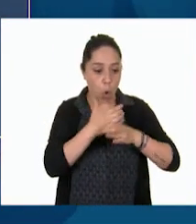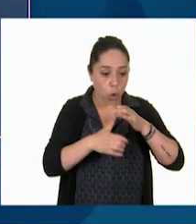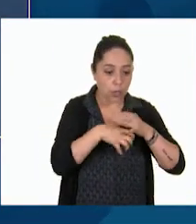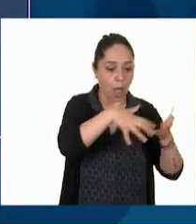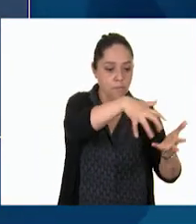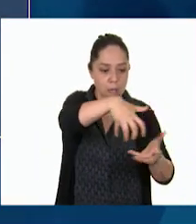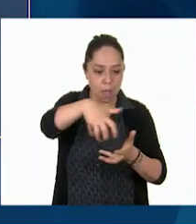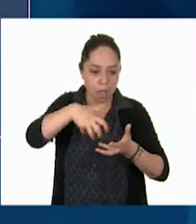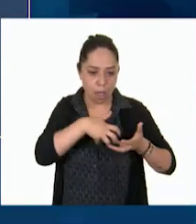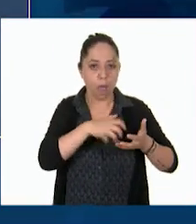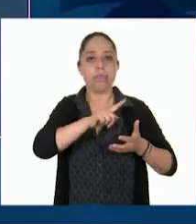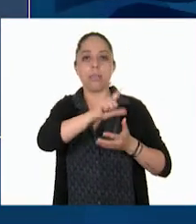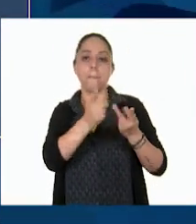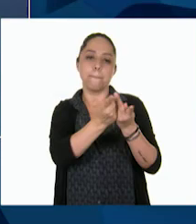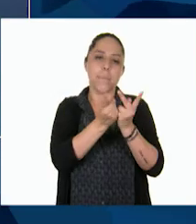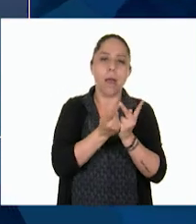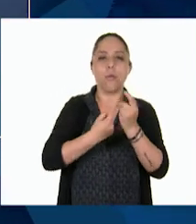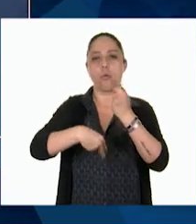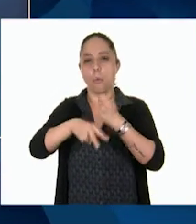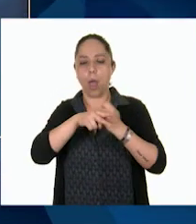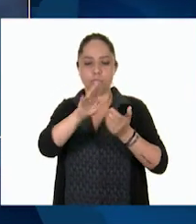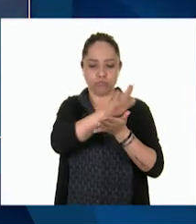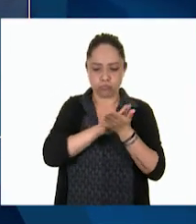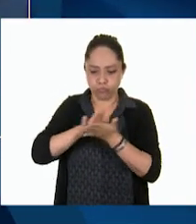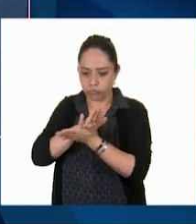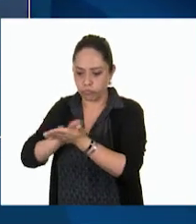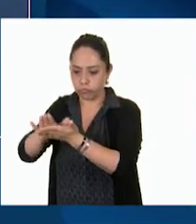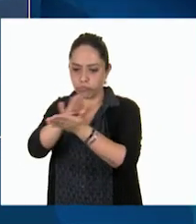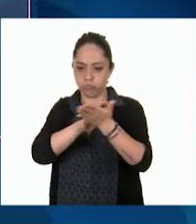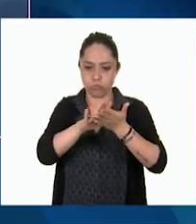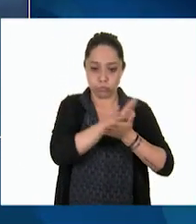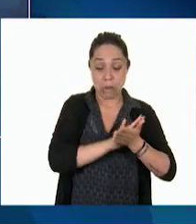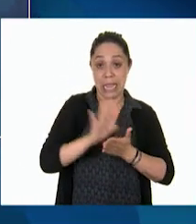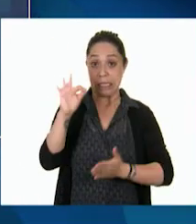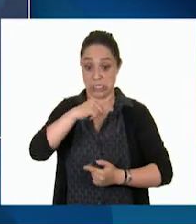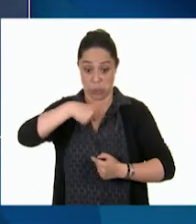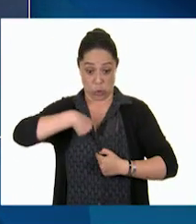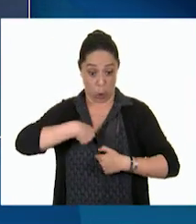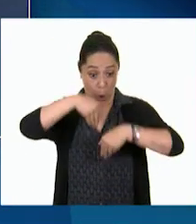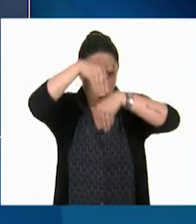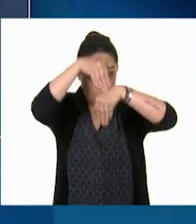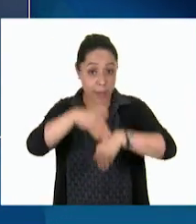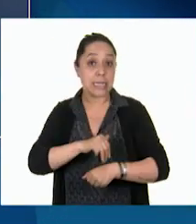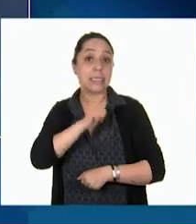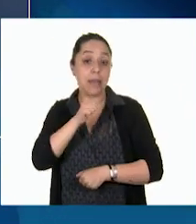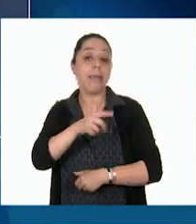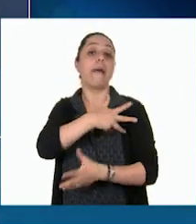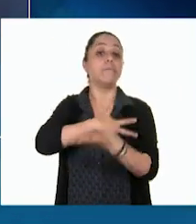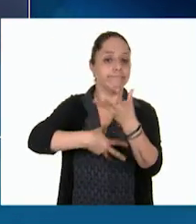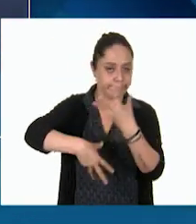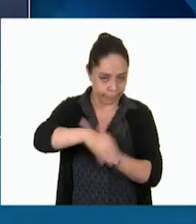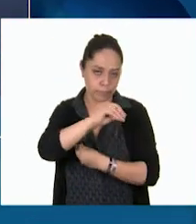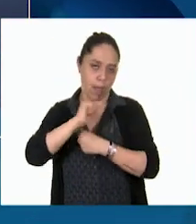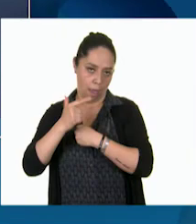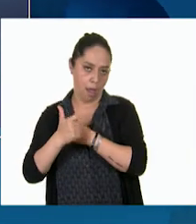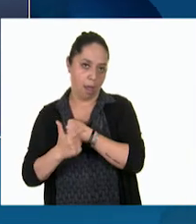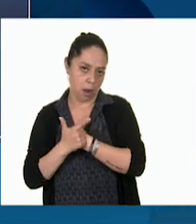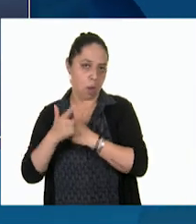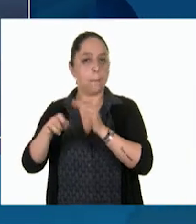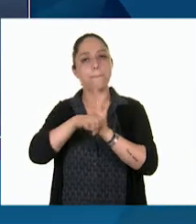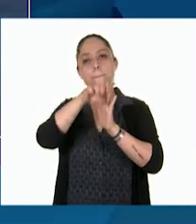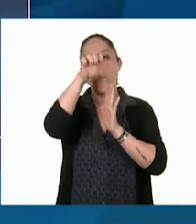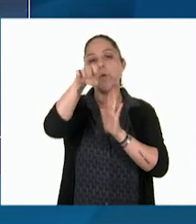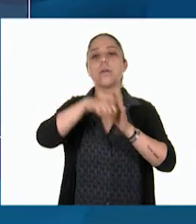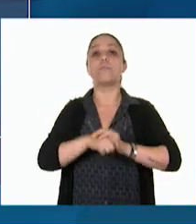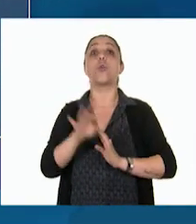trastes. Además, hay consecuencias si no cumplimos las reglas. Por ejemplo, si